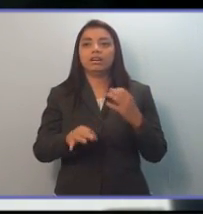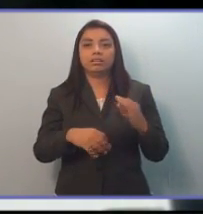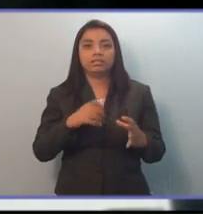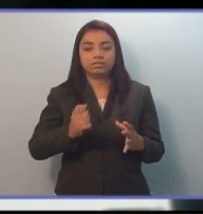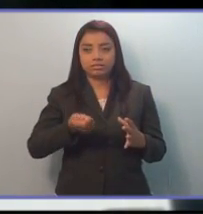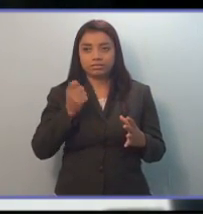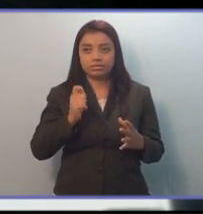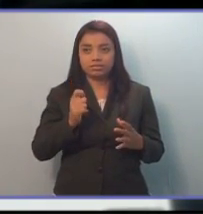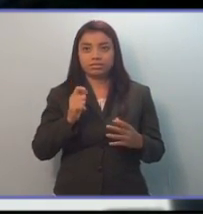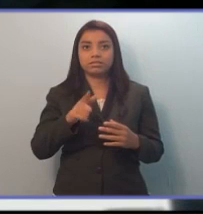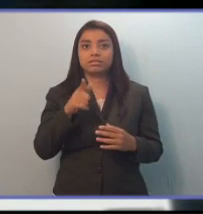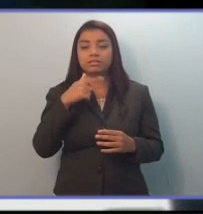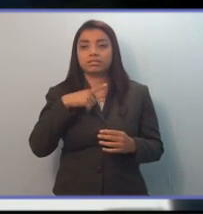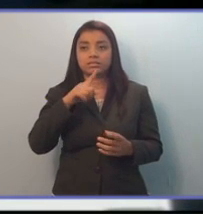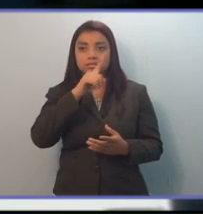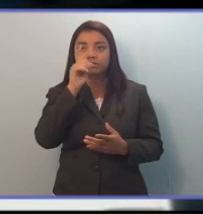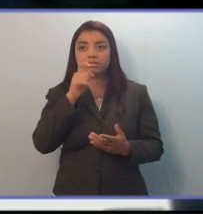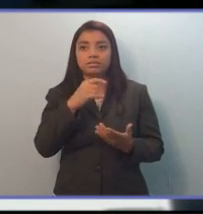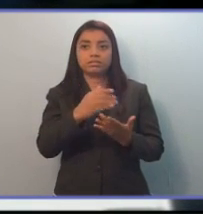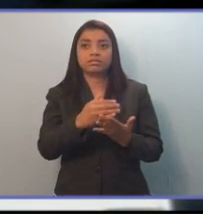Y esta pregunta